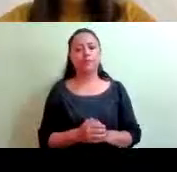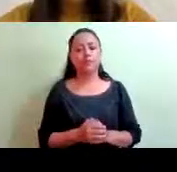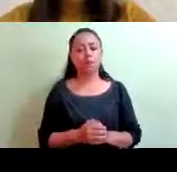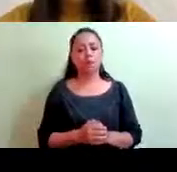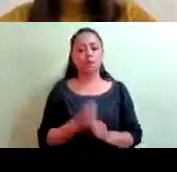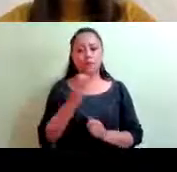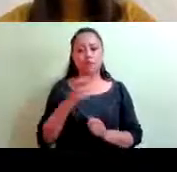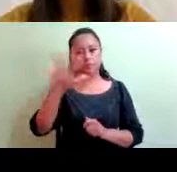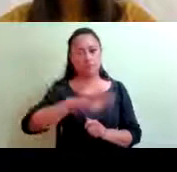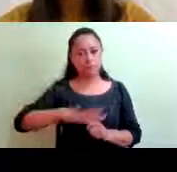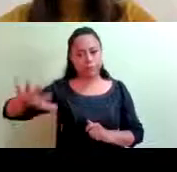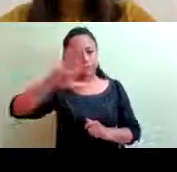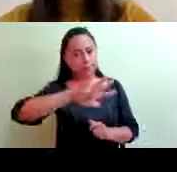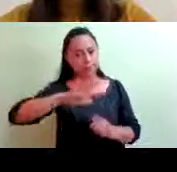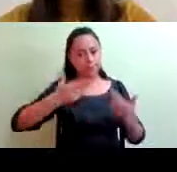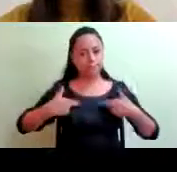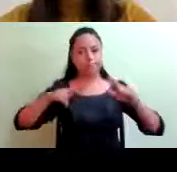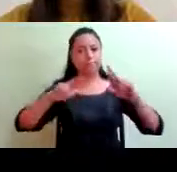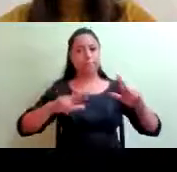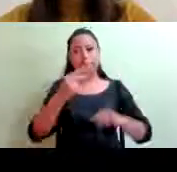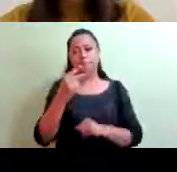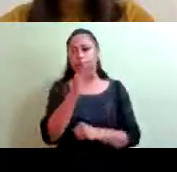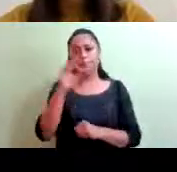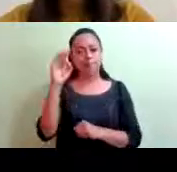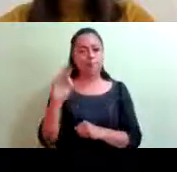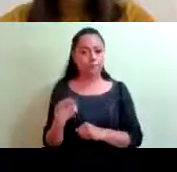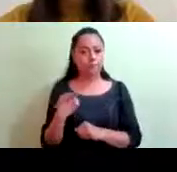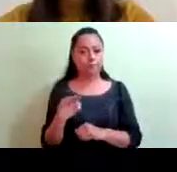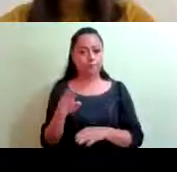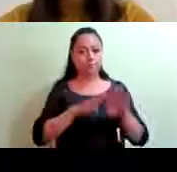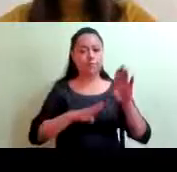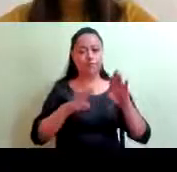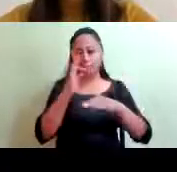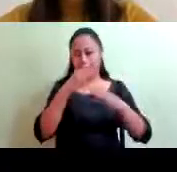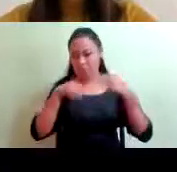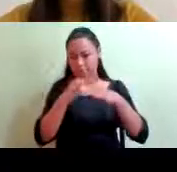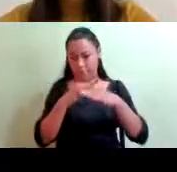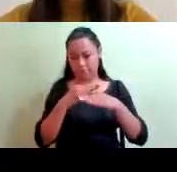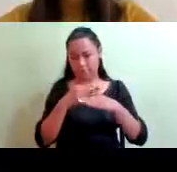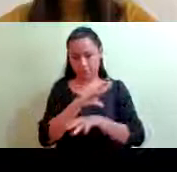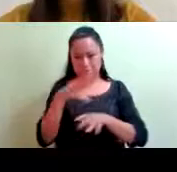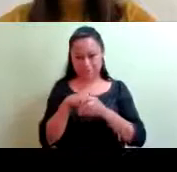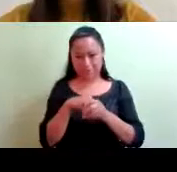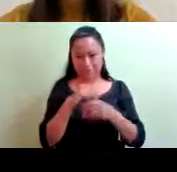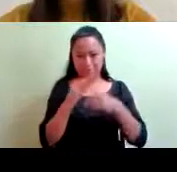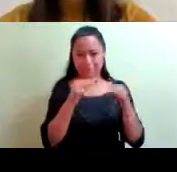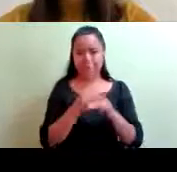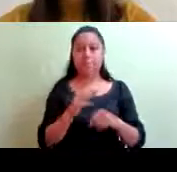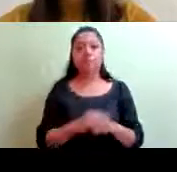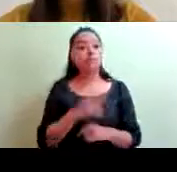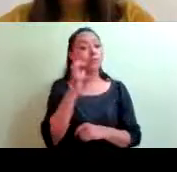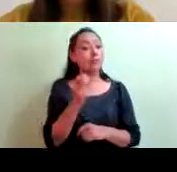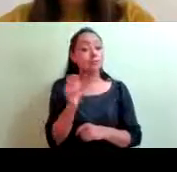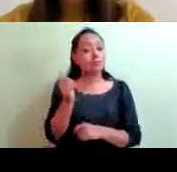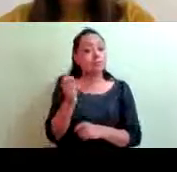zona tiene representada al 2%, digamos, de la biota mundial, por lo tal se considera una de las zonas más ricas del